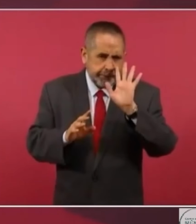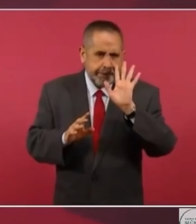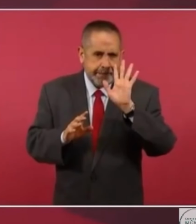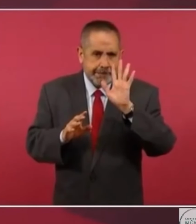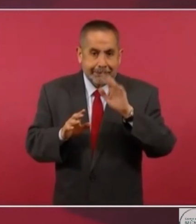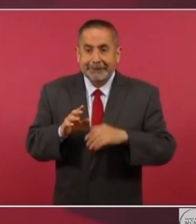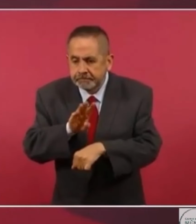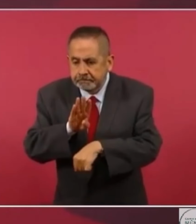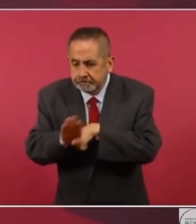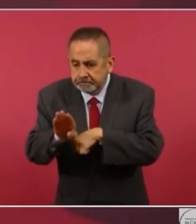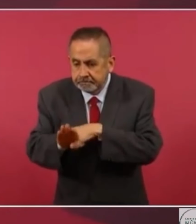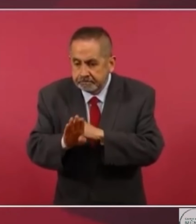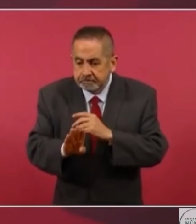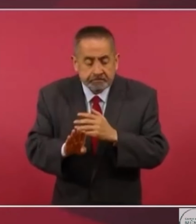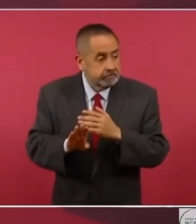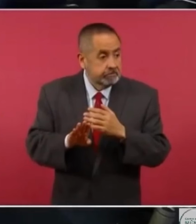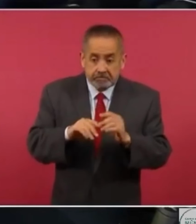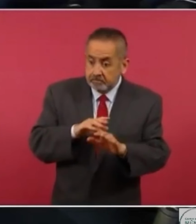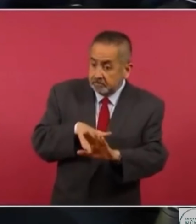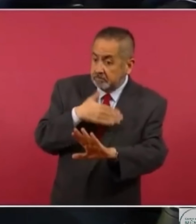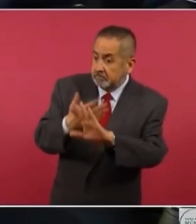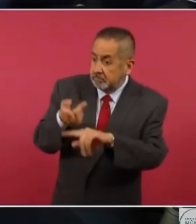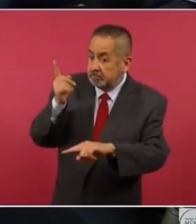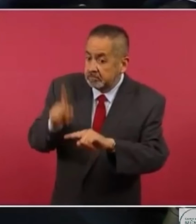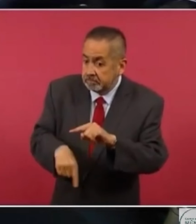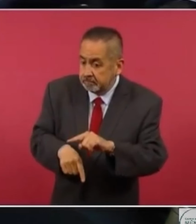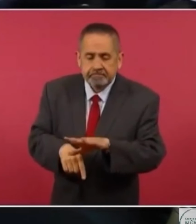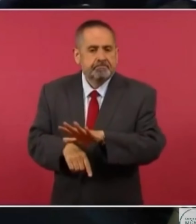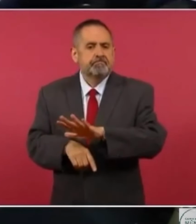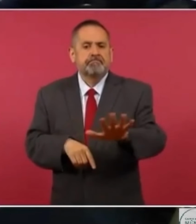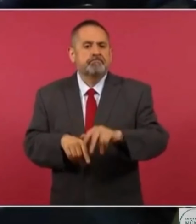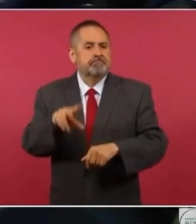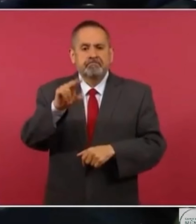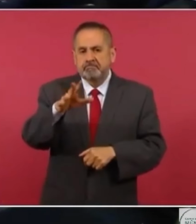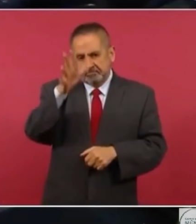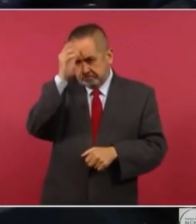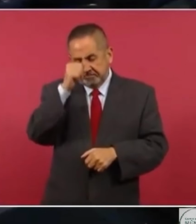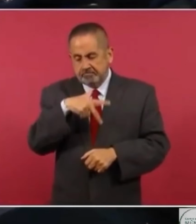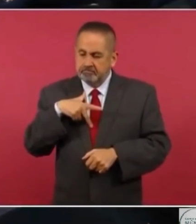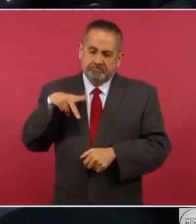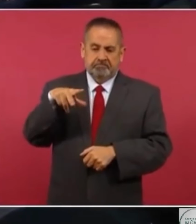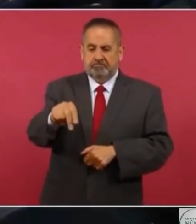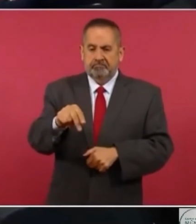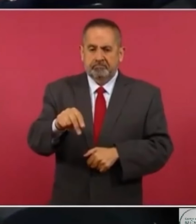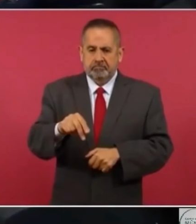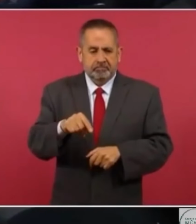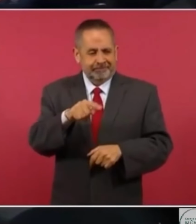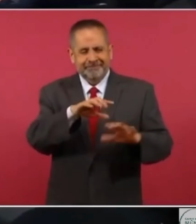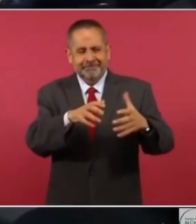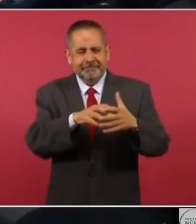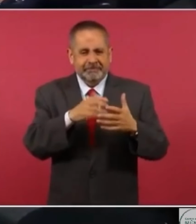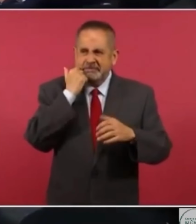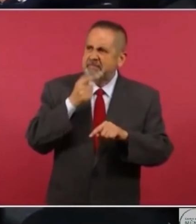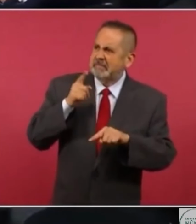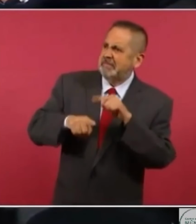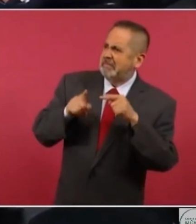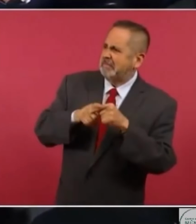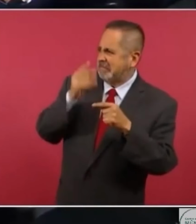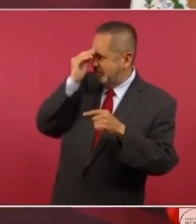rechazaron la actitud de estos conservadores de